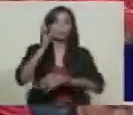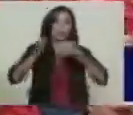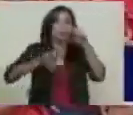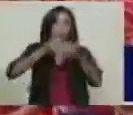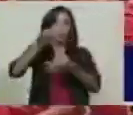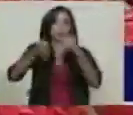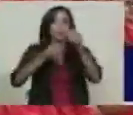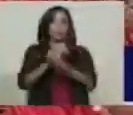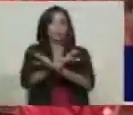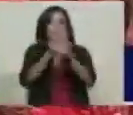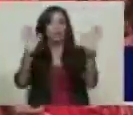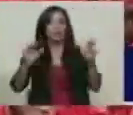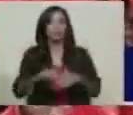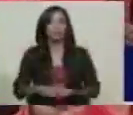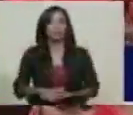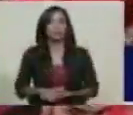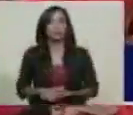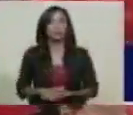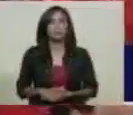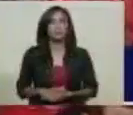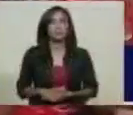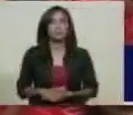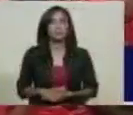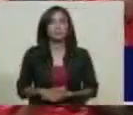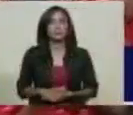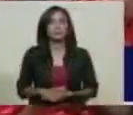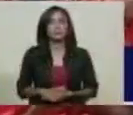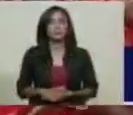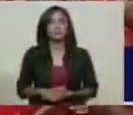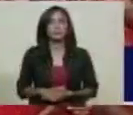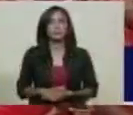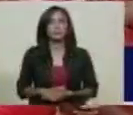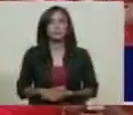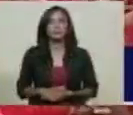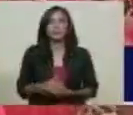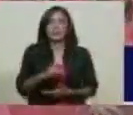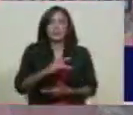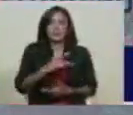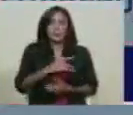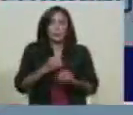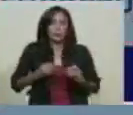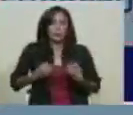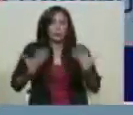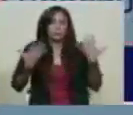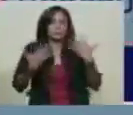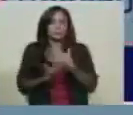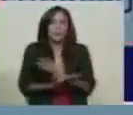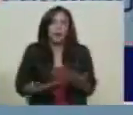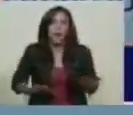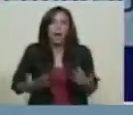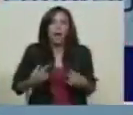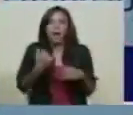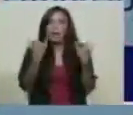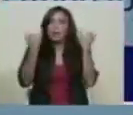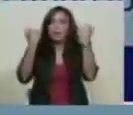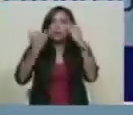lo escuchamos y sentimos cada palabra que dijo el presidente como nuestra, como la palabra